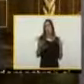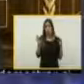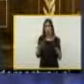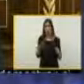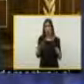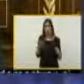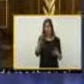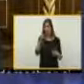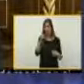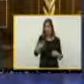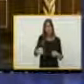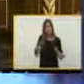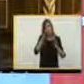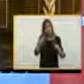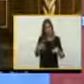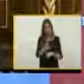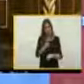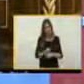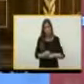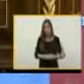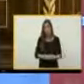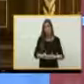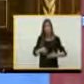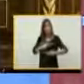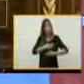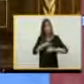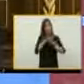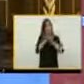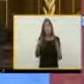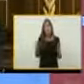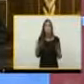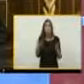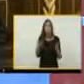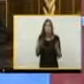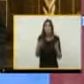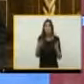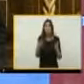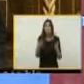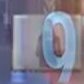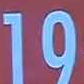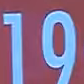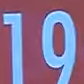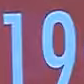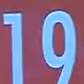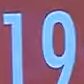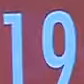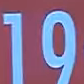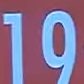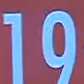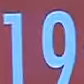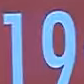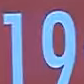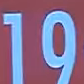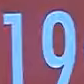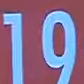partir de hoy, porque todo parece indicar que esta segunda votación volverá a ser fallida, así que la gran incógnita es saber qué va a pasar a partir de las 8 de esta misma tarde.